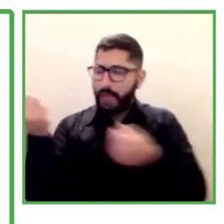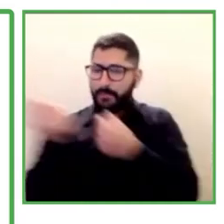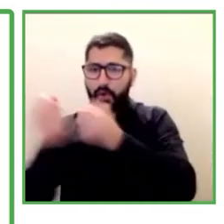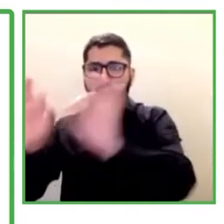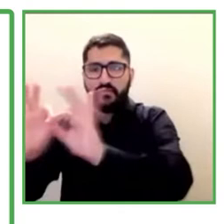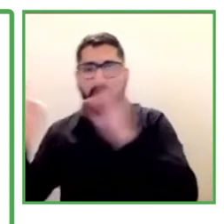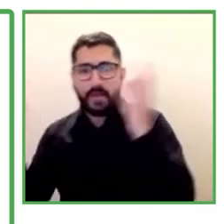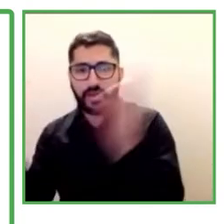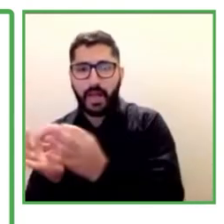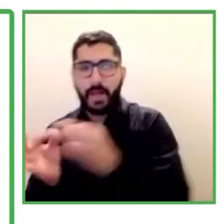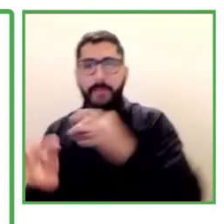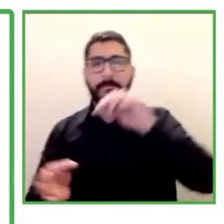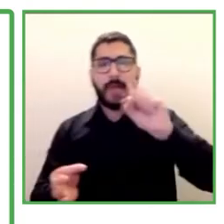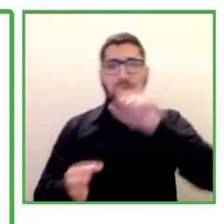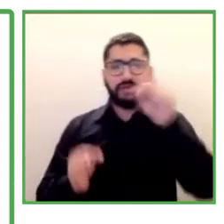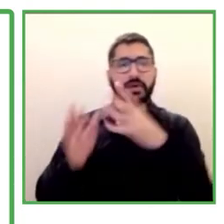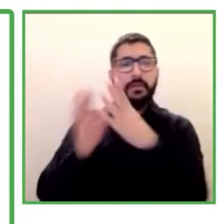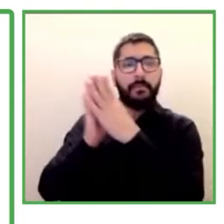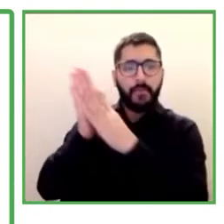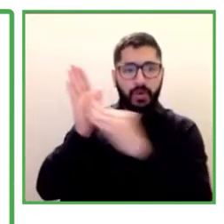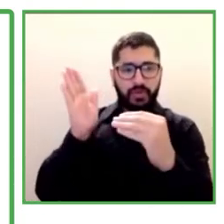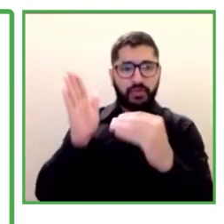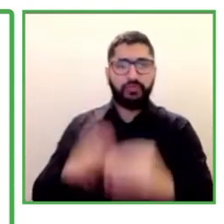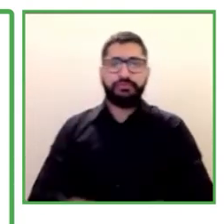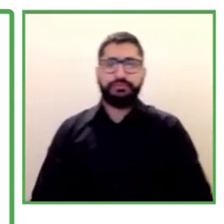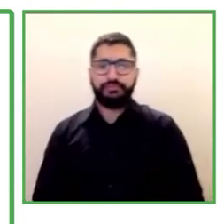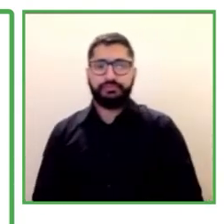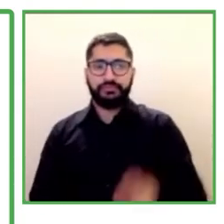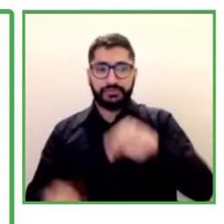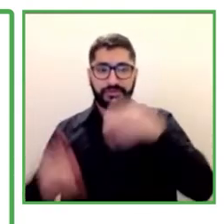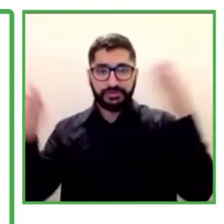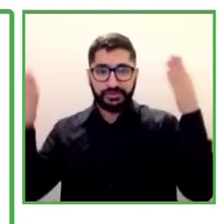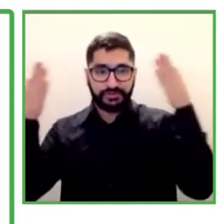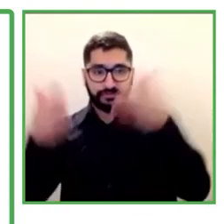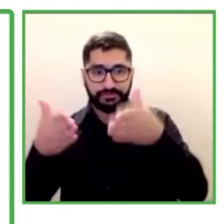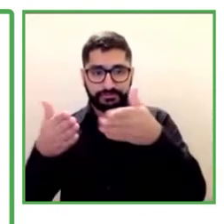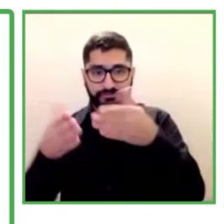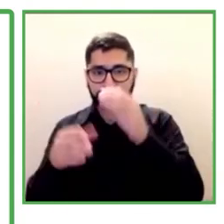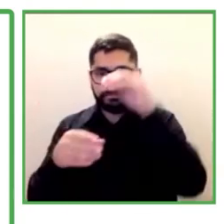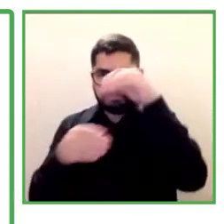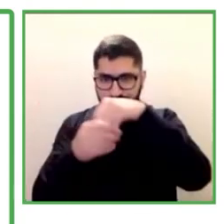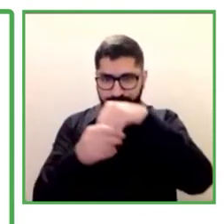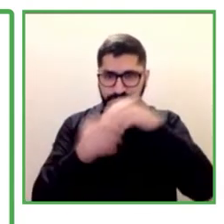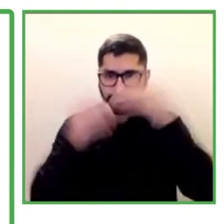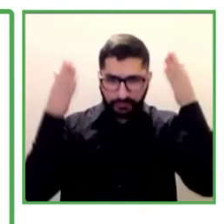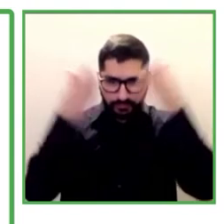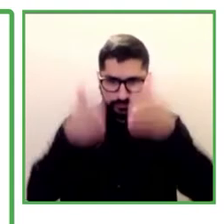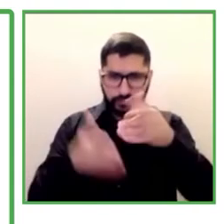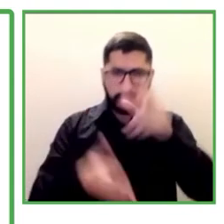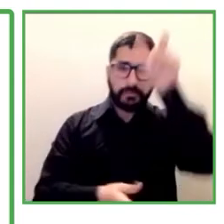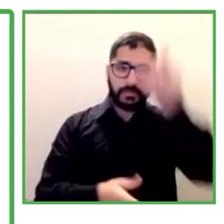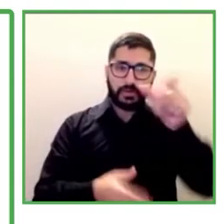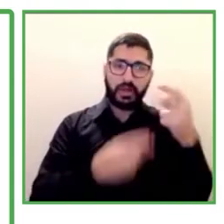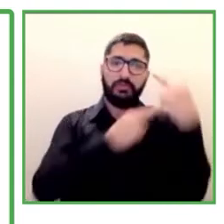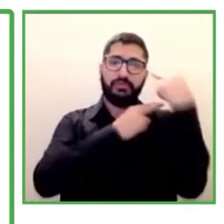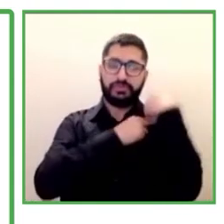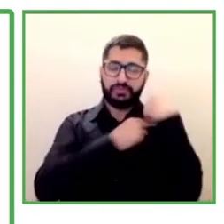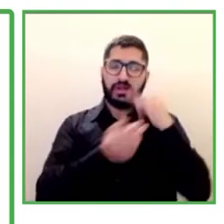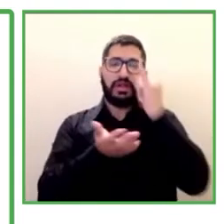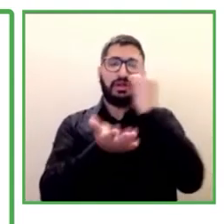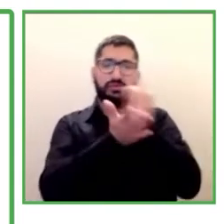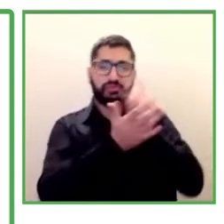de las personas con las oportunidades del entorno, del sector privado, del sector público y la sociedad